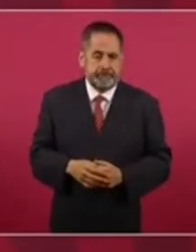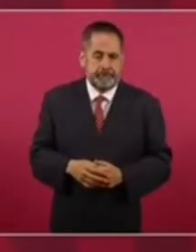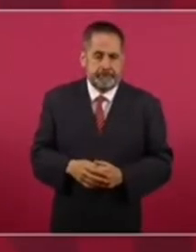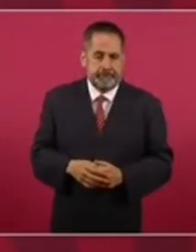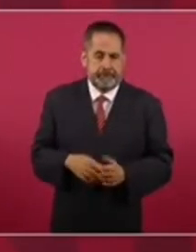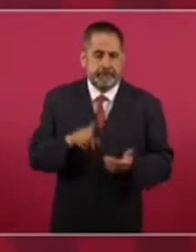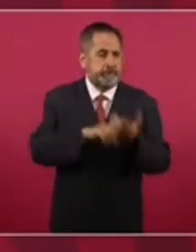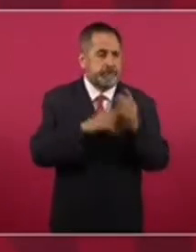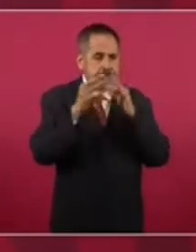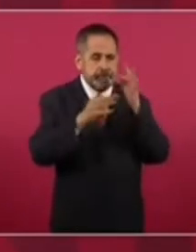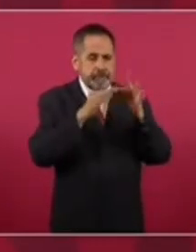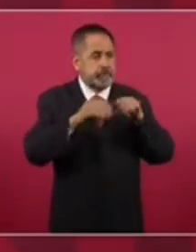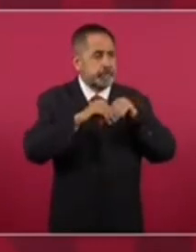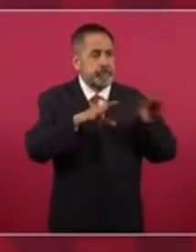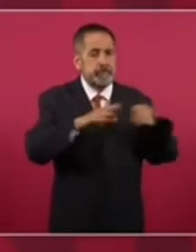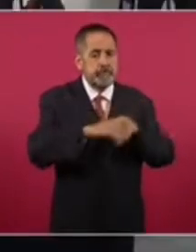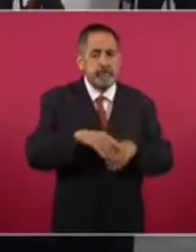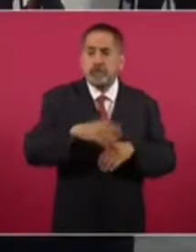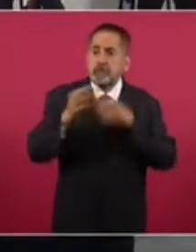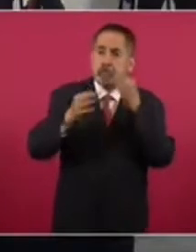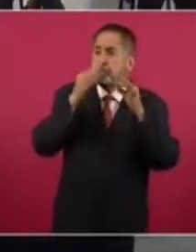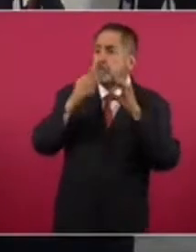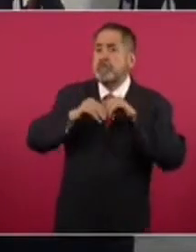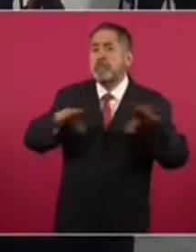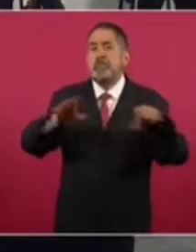Los medios no difundieron